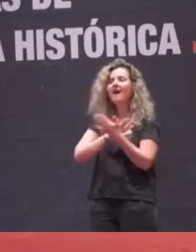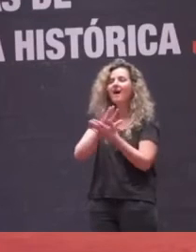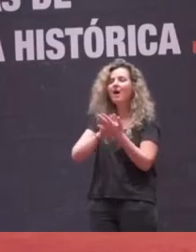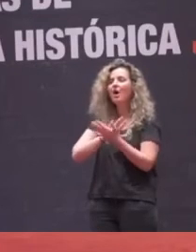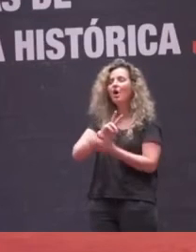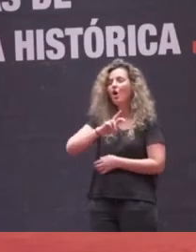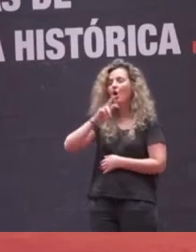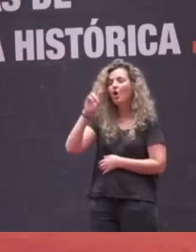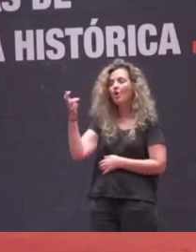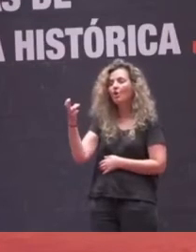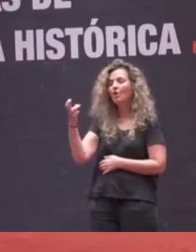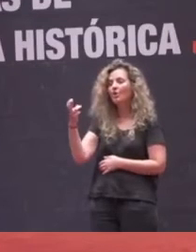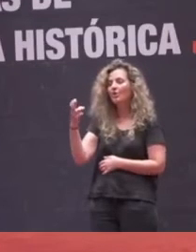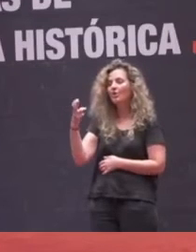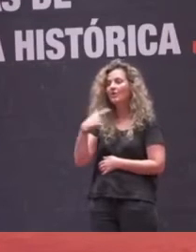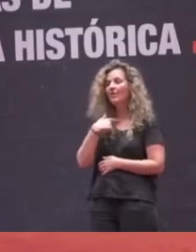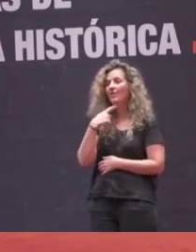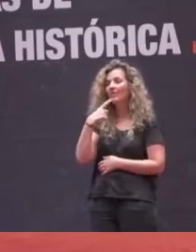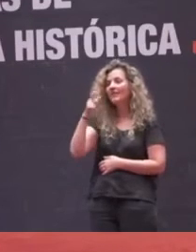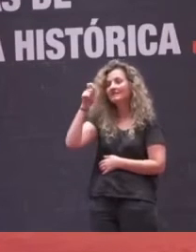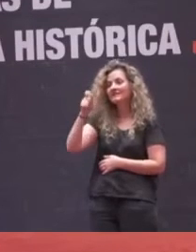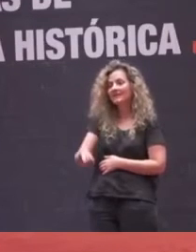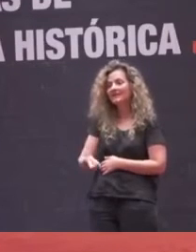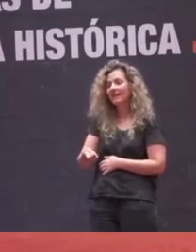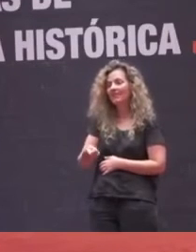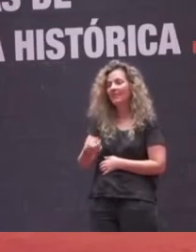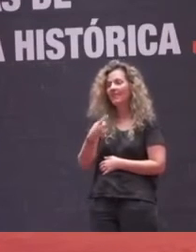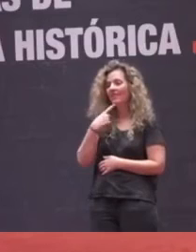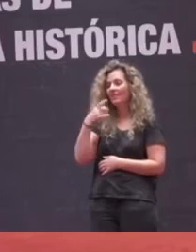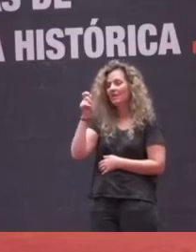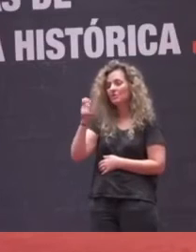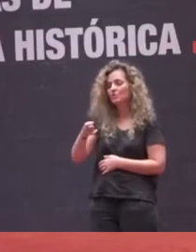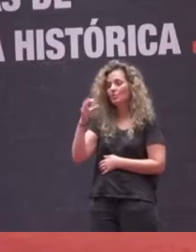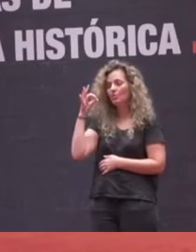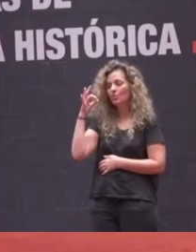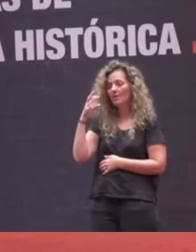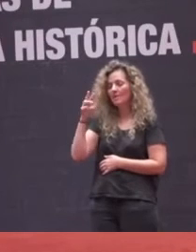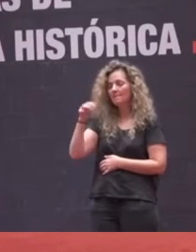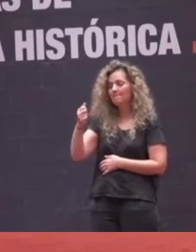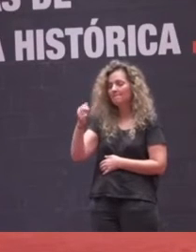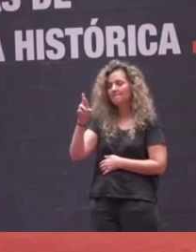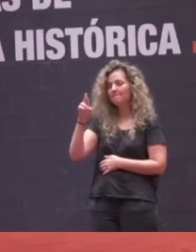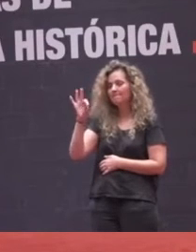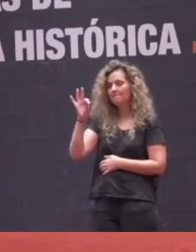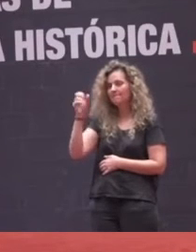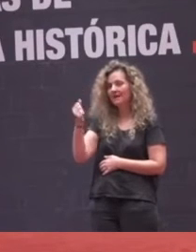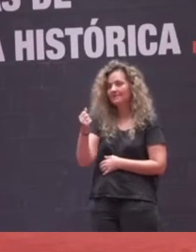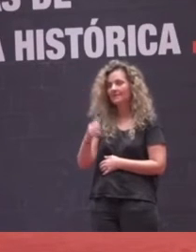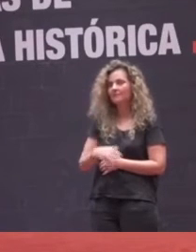ocasións, como di a propia sentenza da xueza Marta Canales,